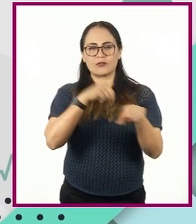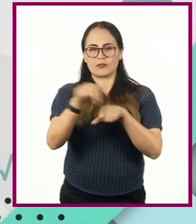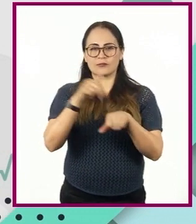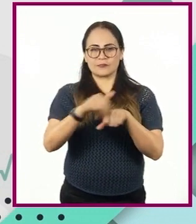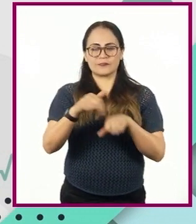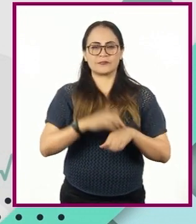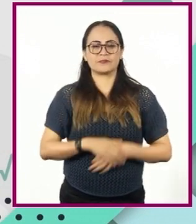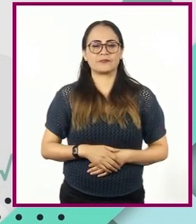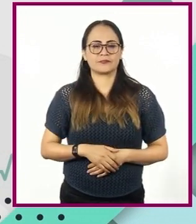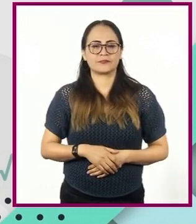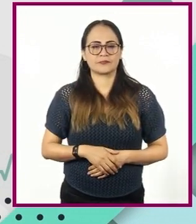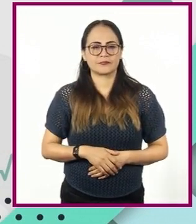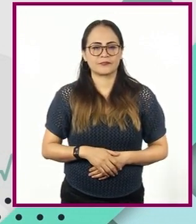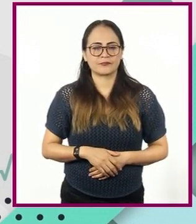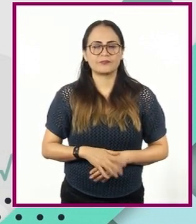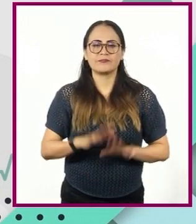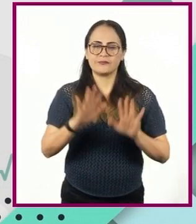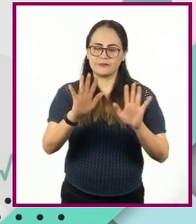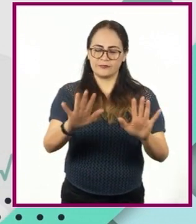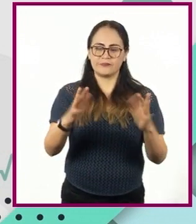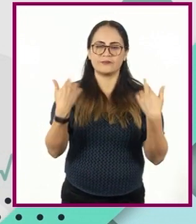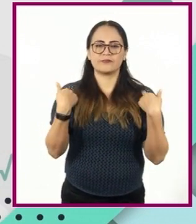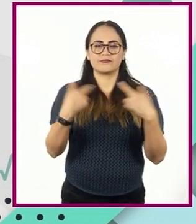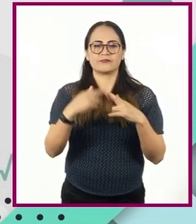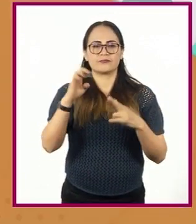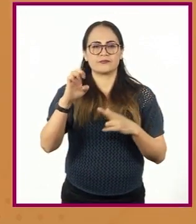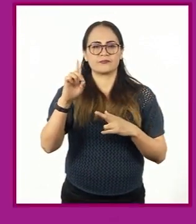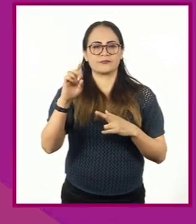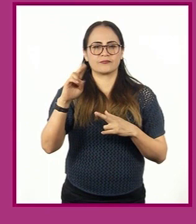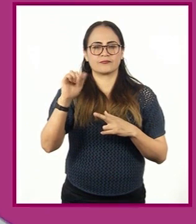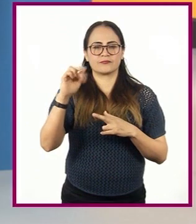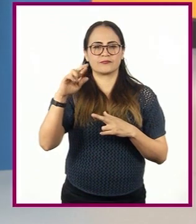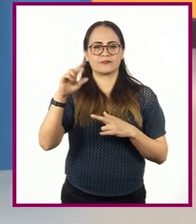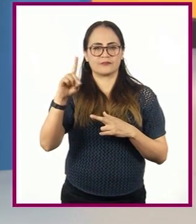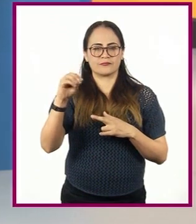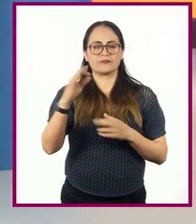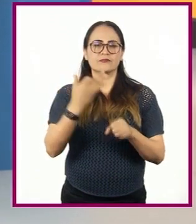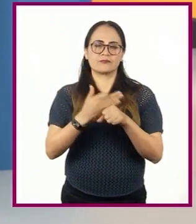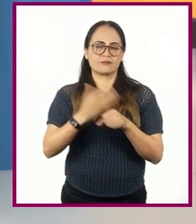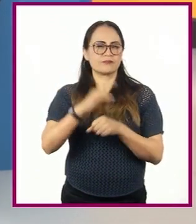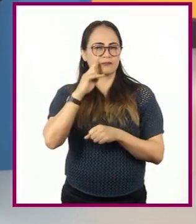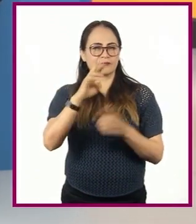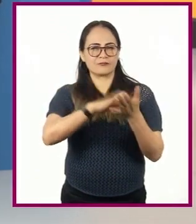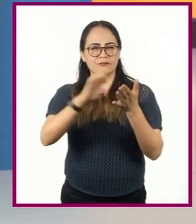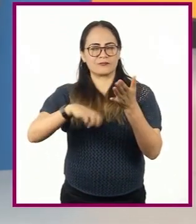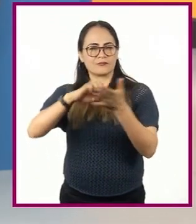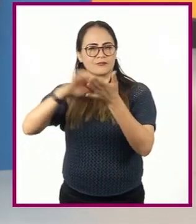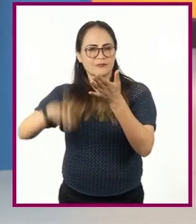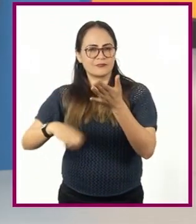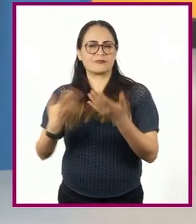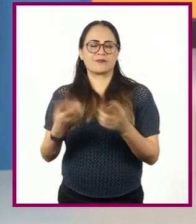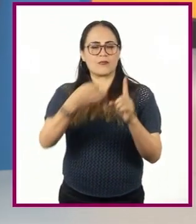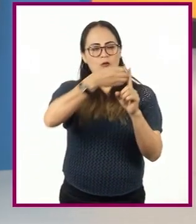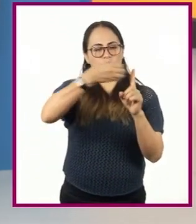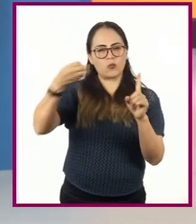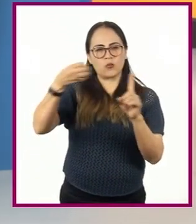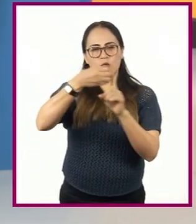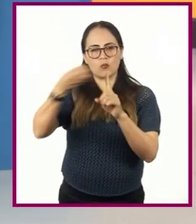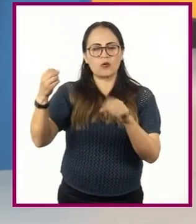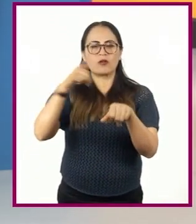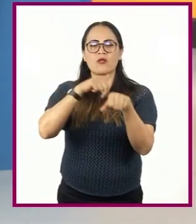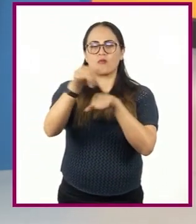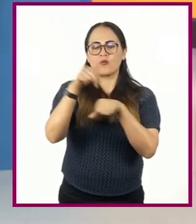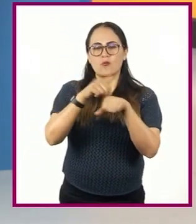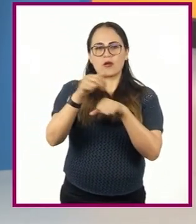correspondiente. Maestro Eduardo, hemos verificado en estos casos que cuando en una oración numérica